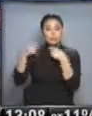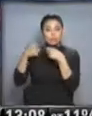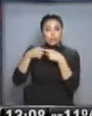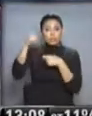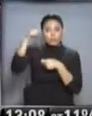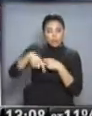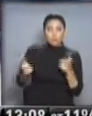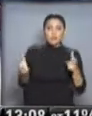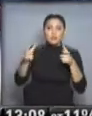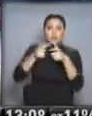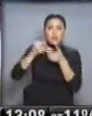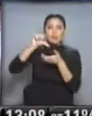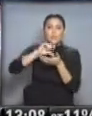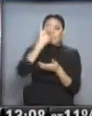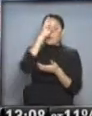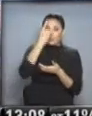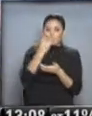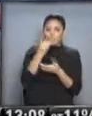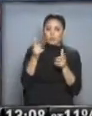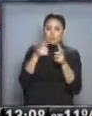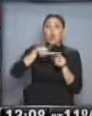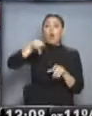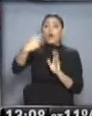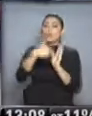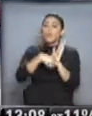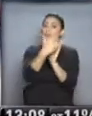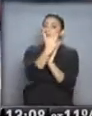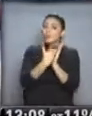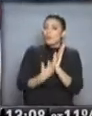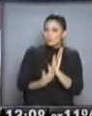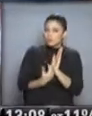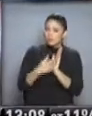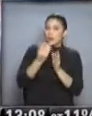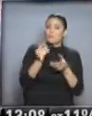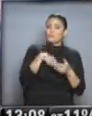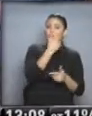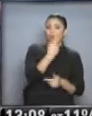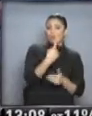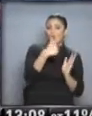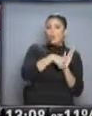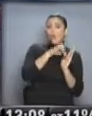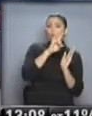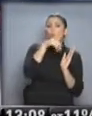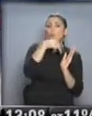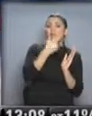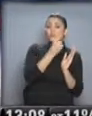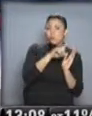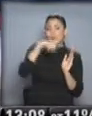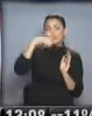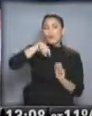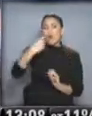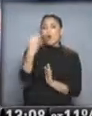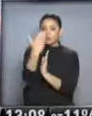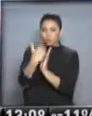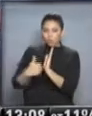reunieran en montevideo en uruguay se iba a conocer otro documento más allá del de laudo en unasur pidiendo por supuesto las